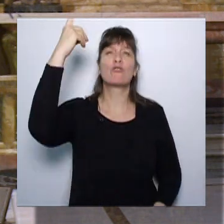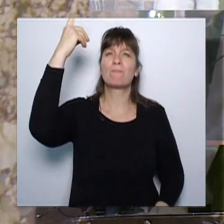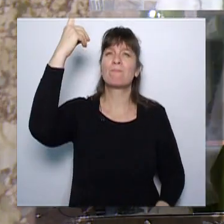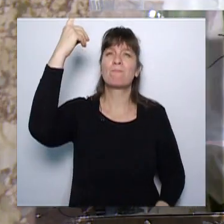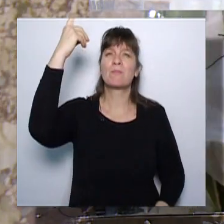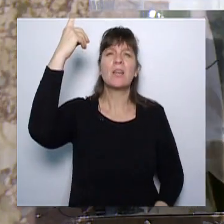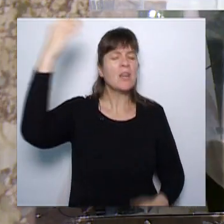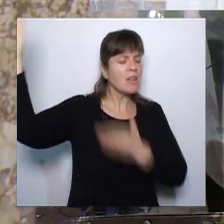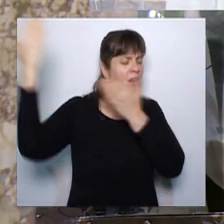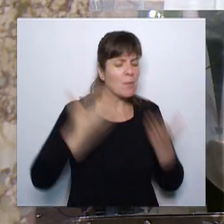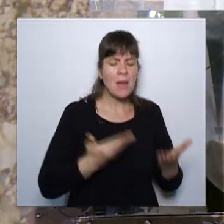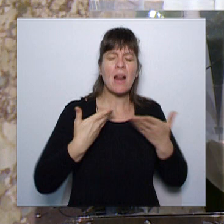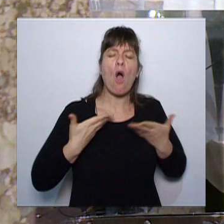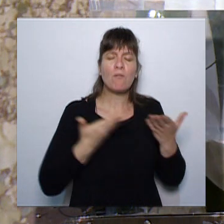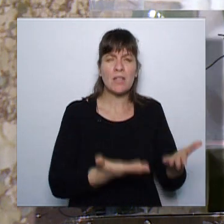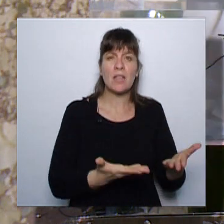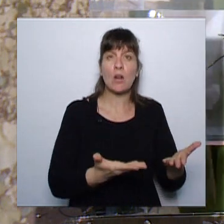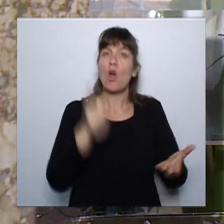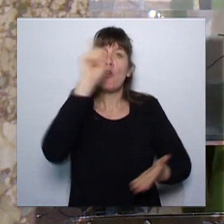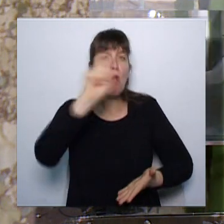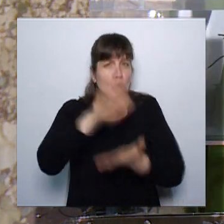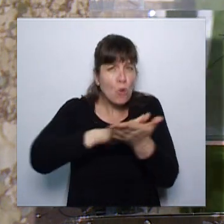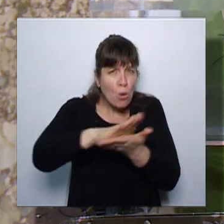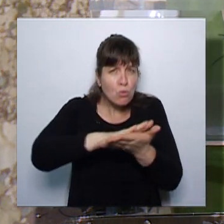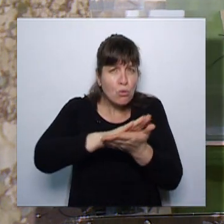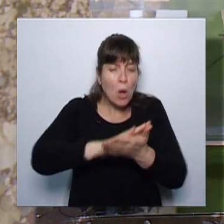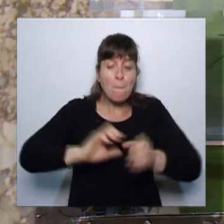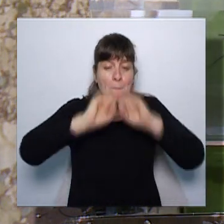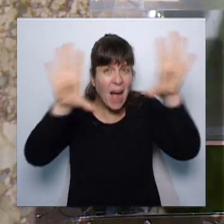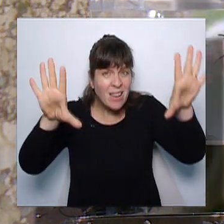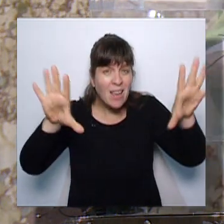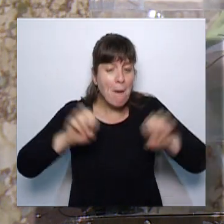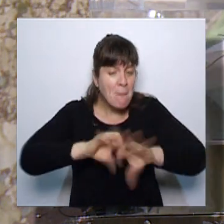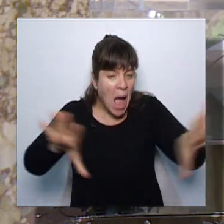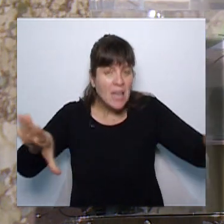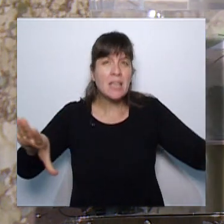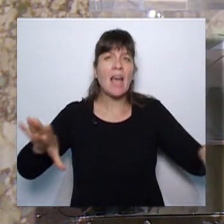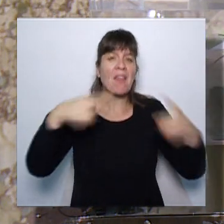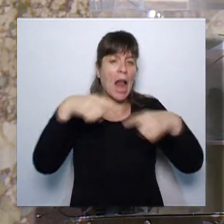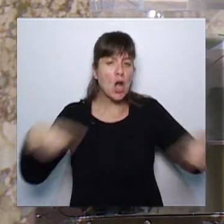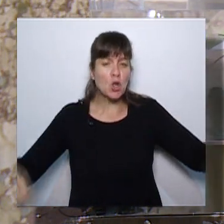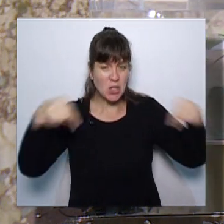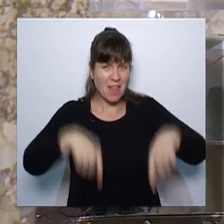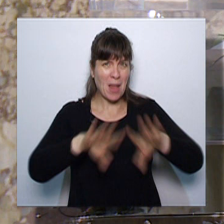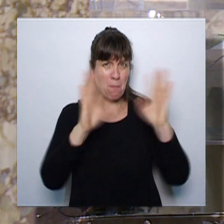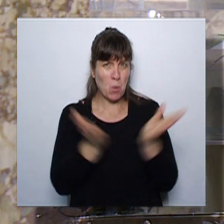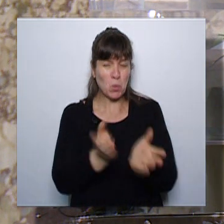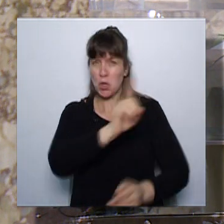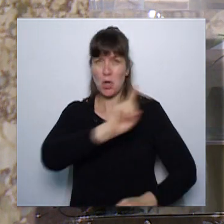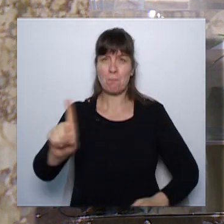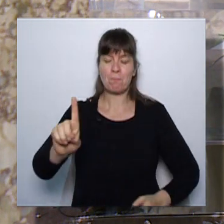y que viene a ofrecer no la solución mágica de cosas temporales